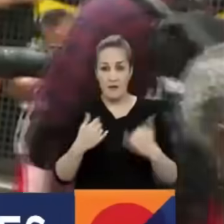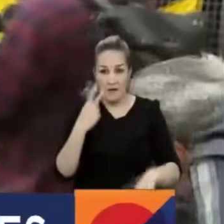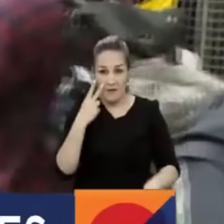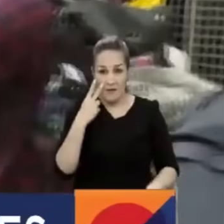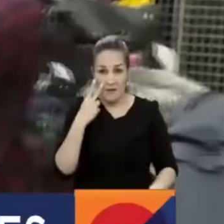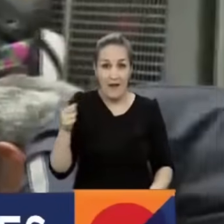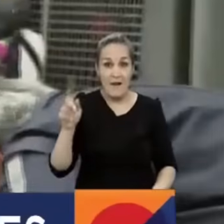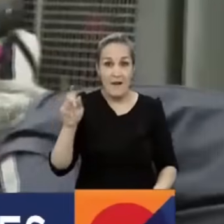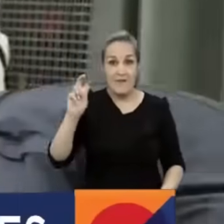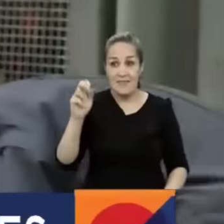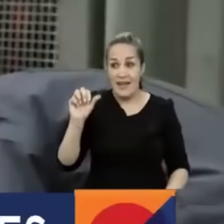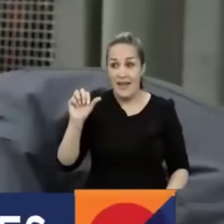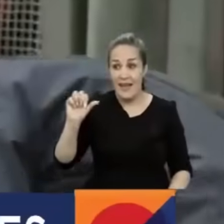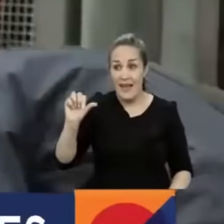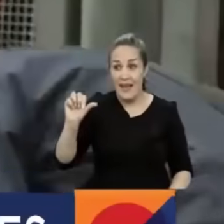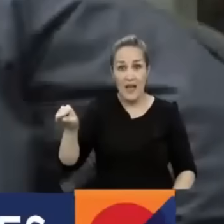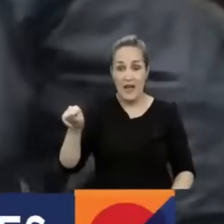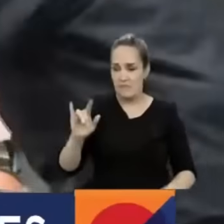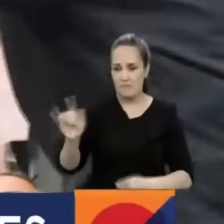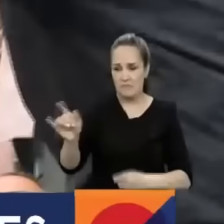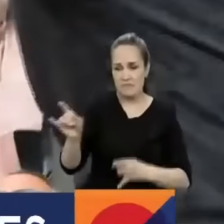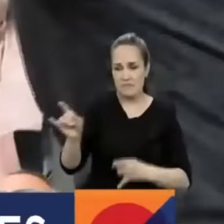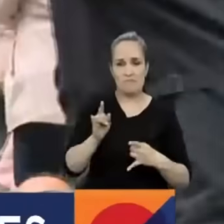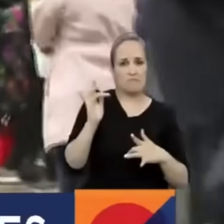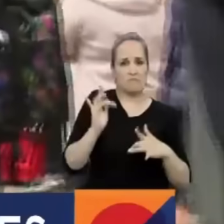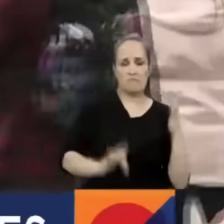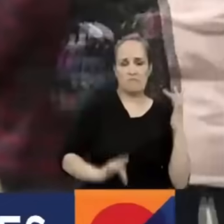esta fiscal no representa